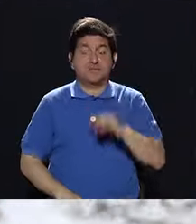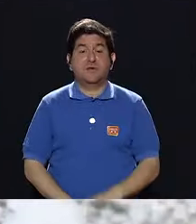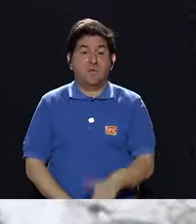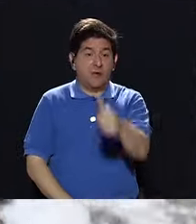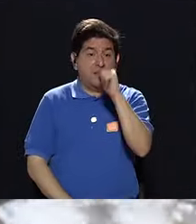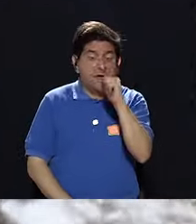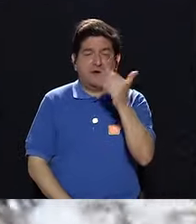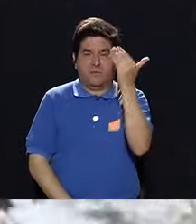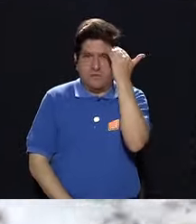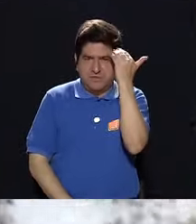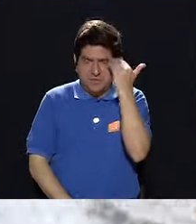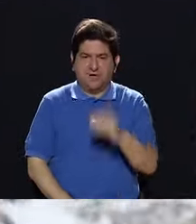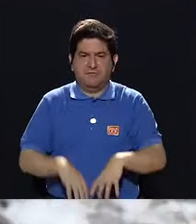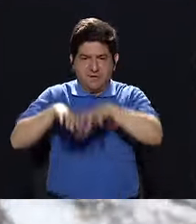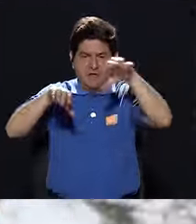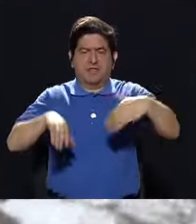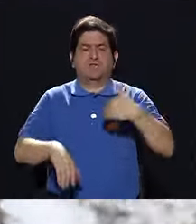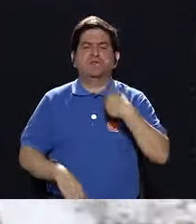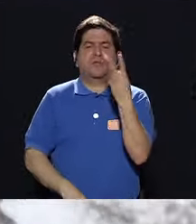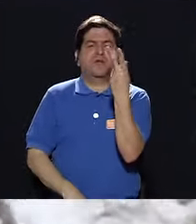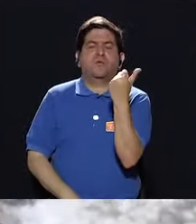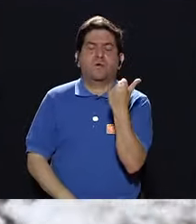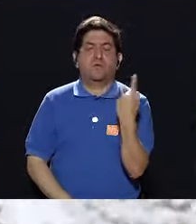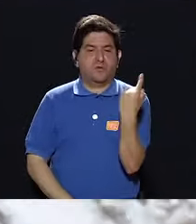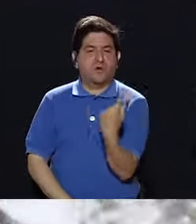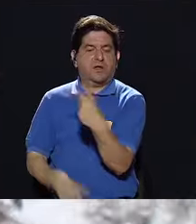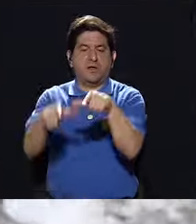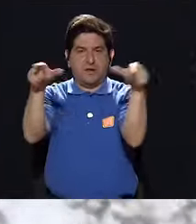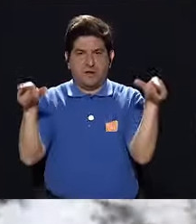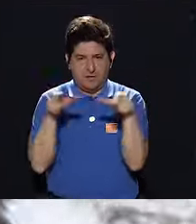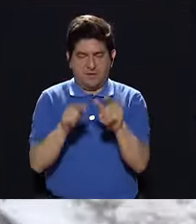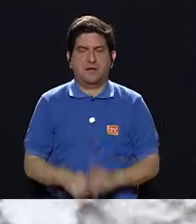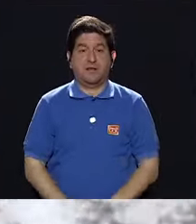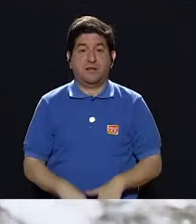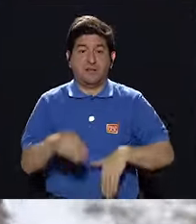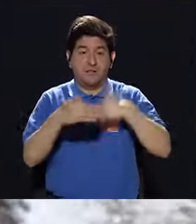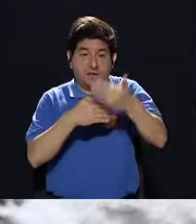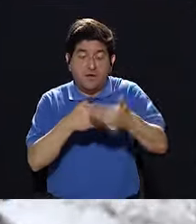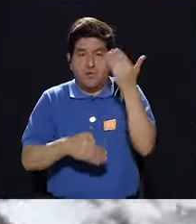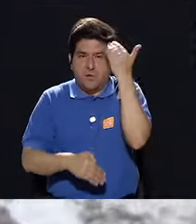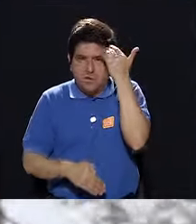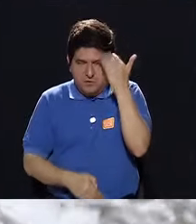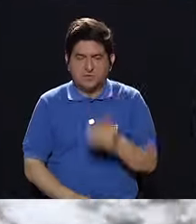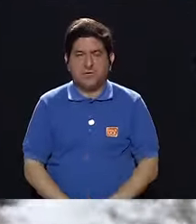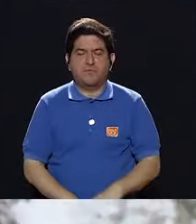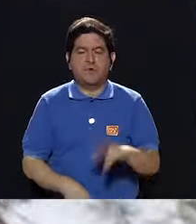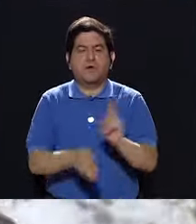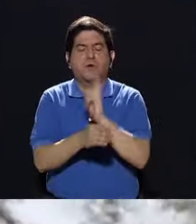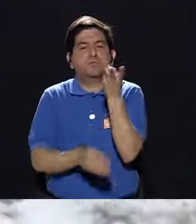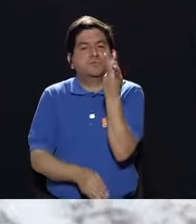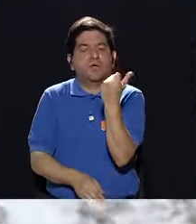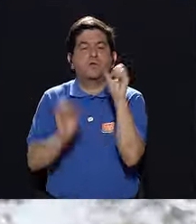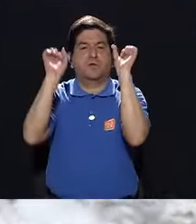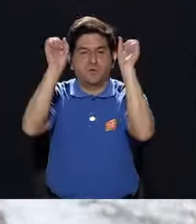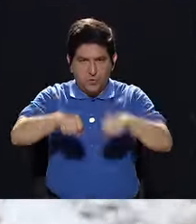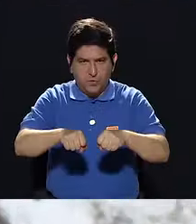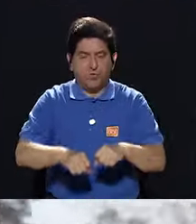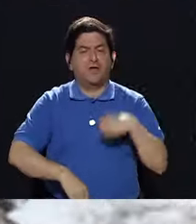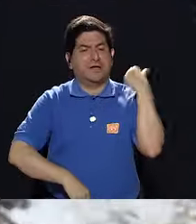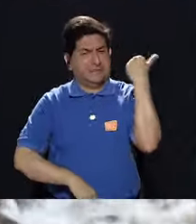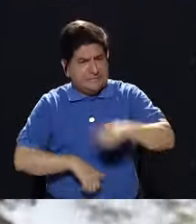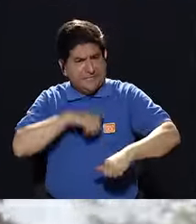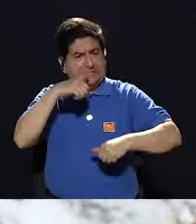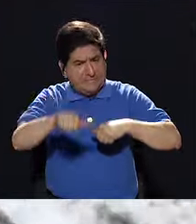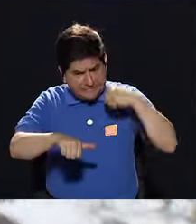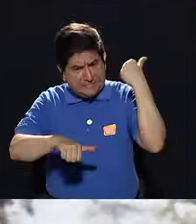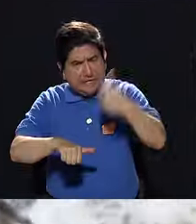cuánto recurso cuenta el cantón y para poder ver cuál va a ser la disposición del mismo, ¿verdad? Ha sido una